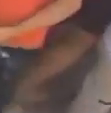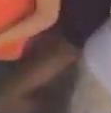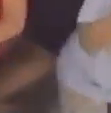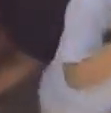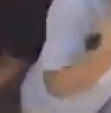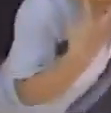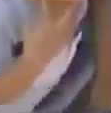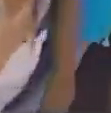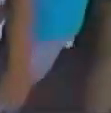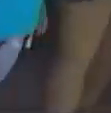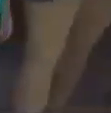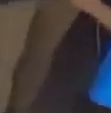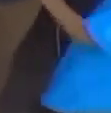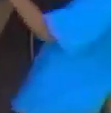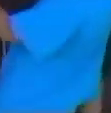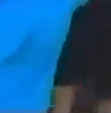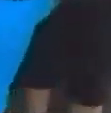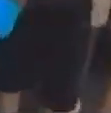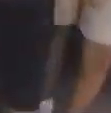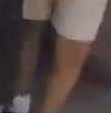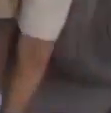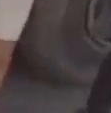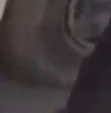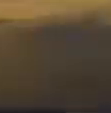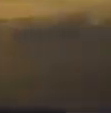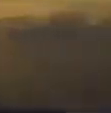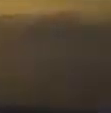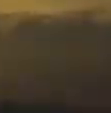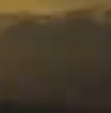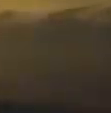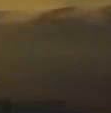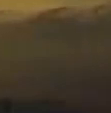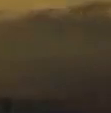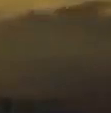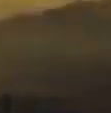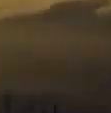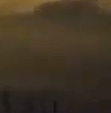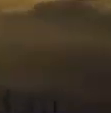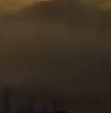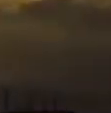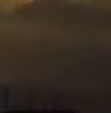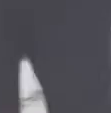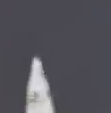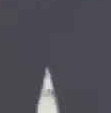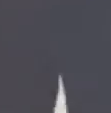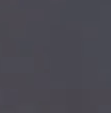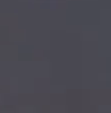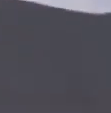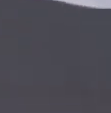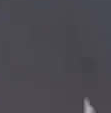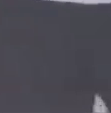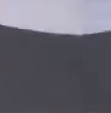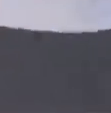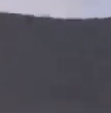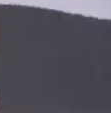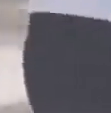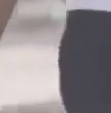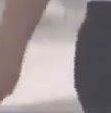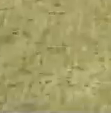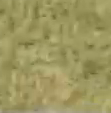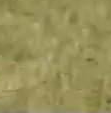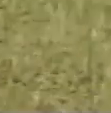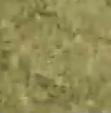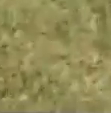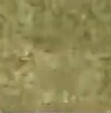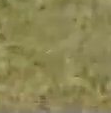Los niños de Guatemala tienen un buen futuro porque los papás estamos cuidando